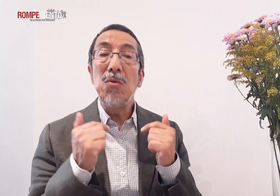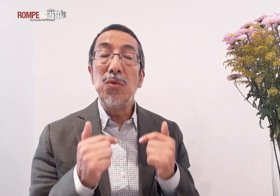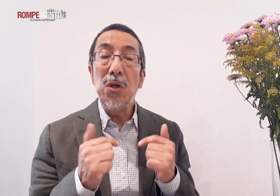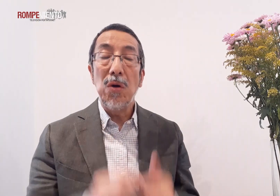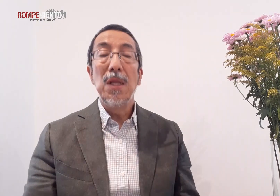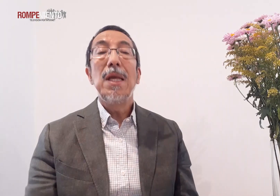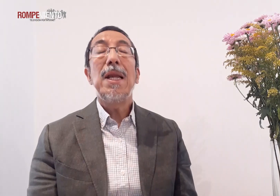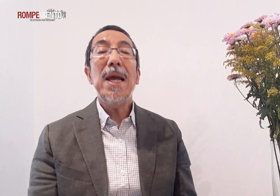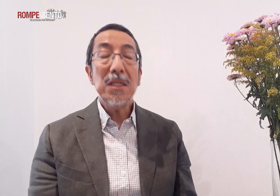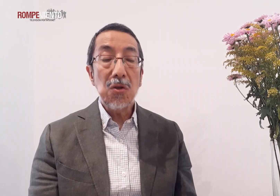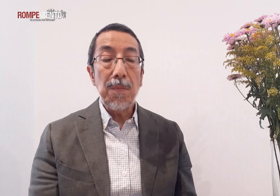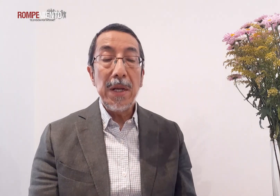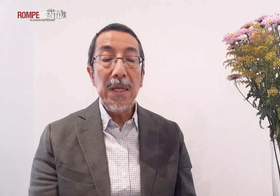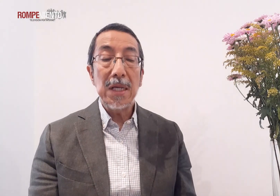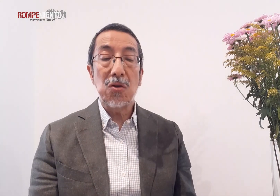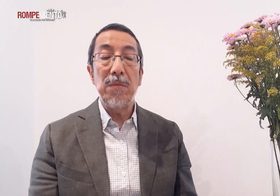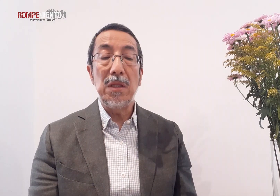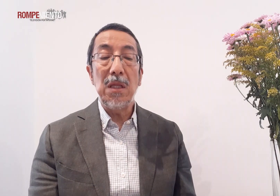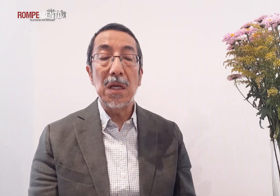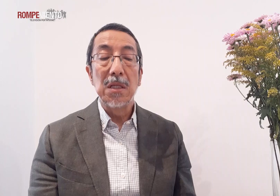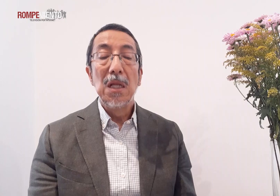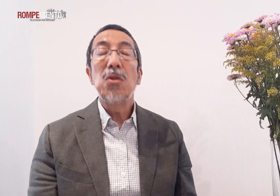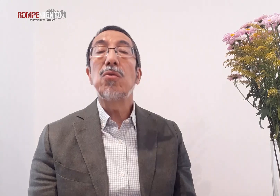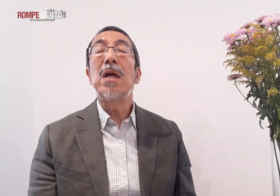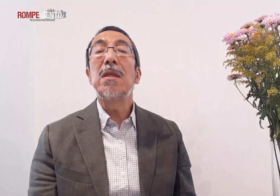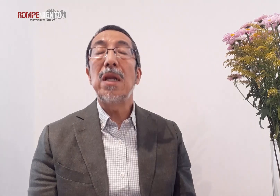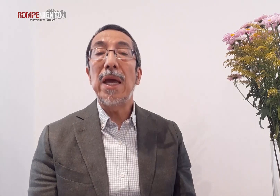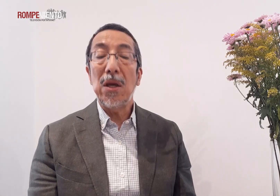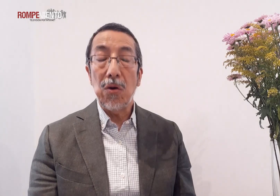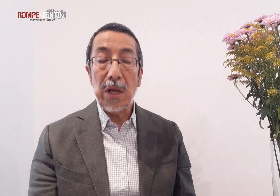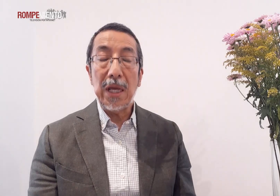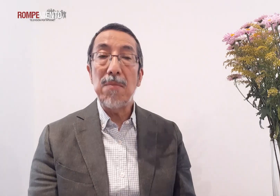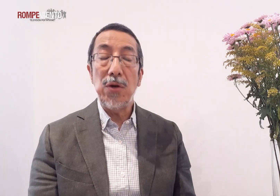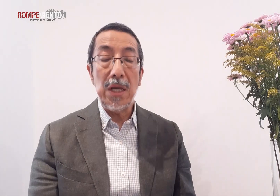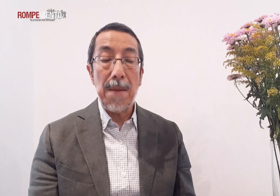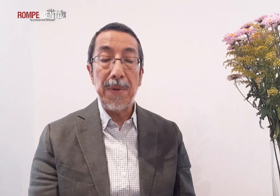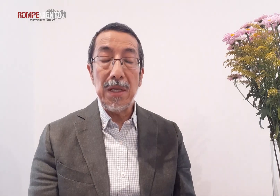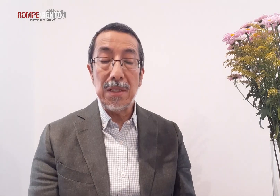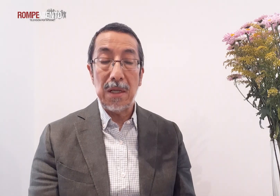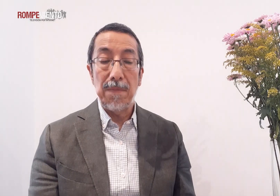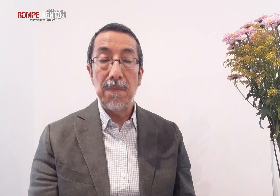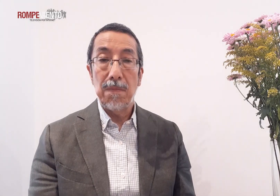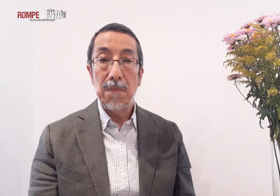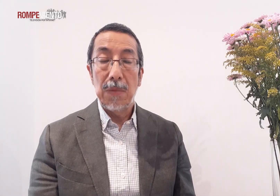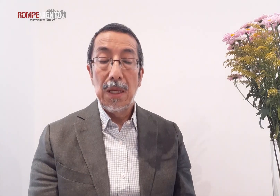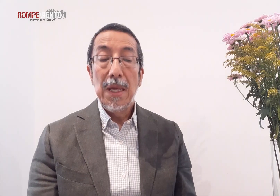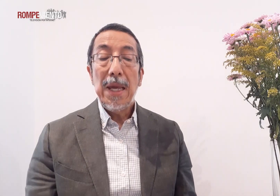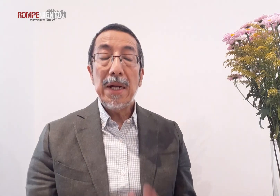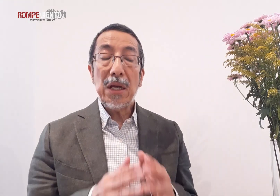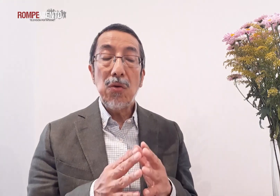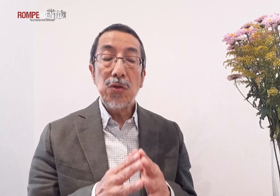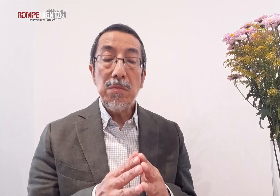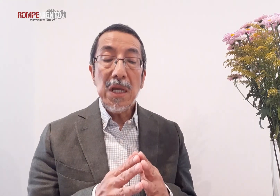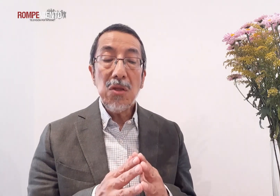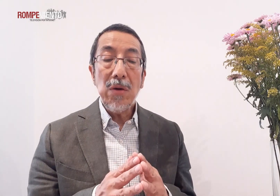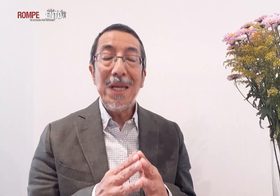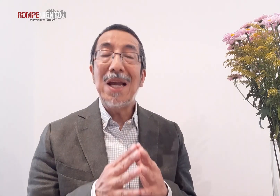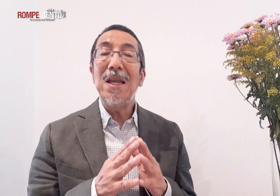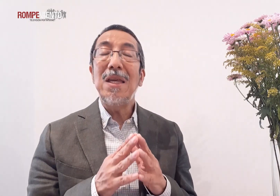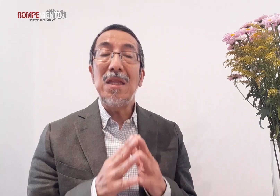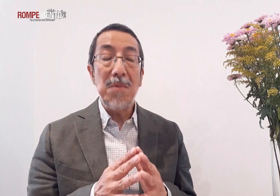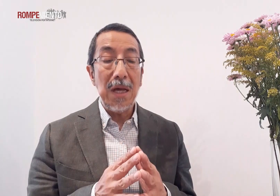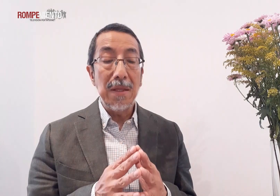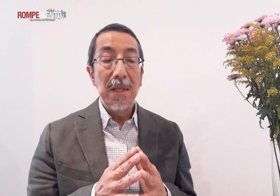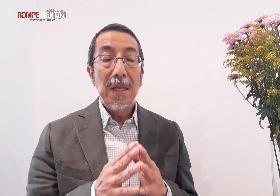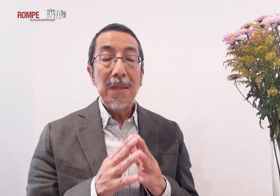y denunció las tropelías cometidas durante la hegemonía priista. El reconocimiento y